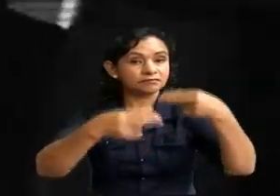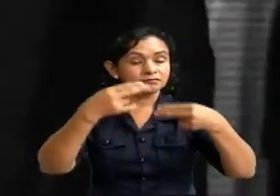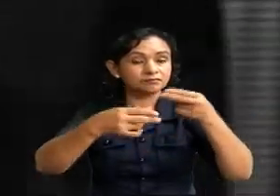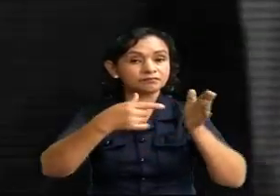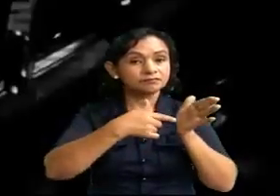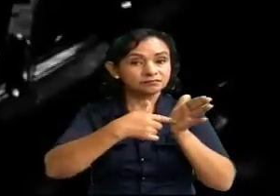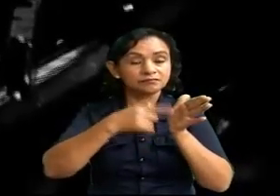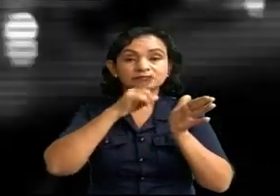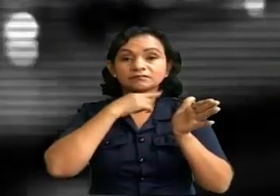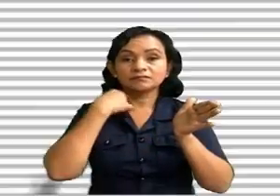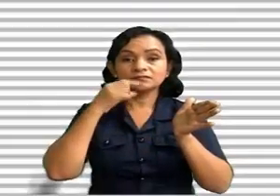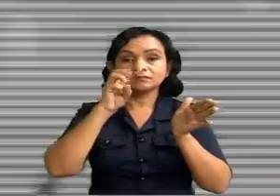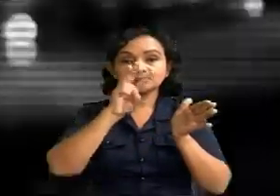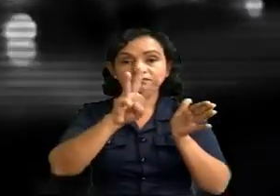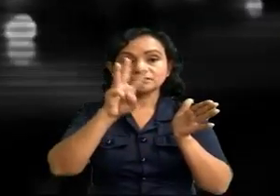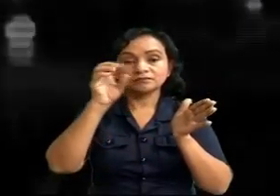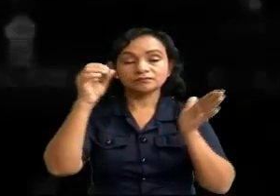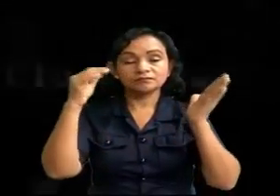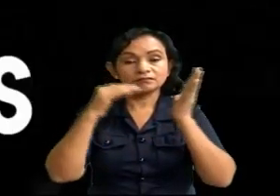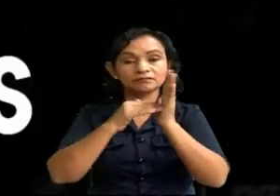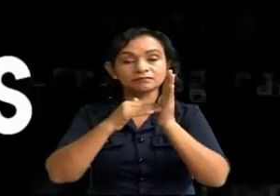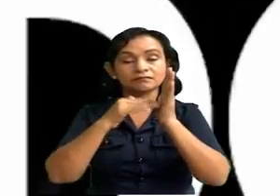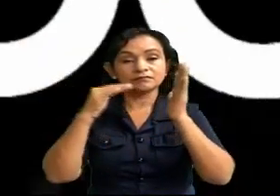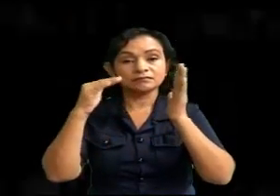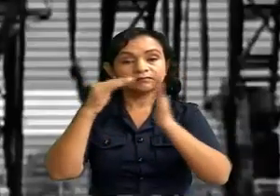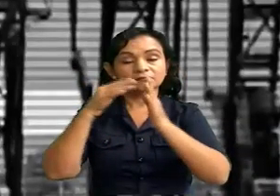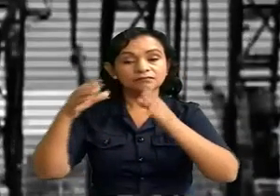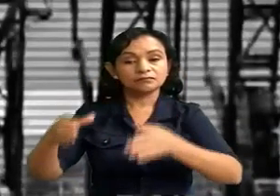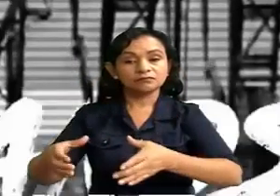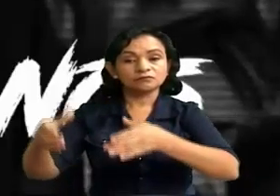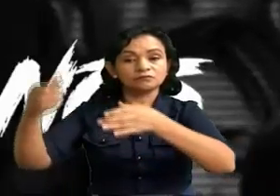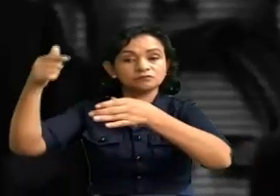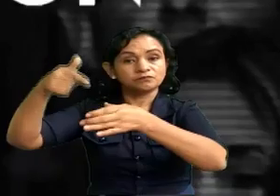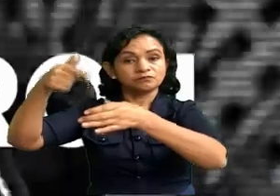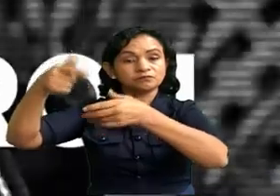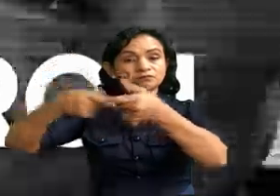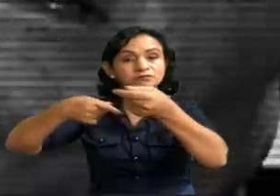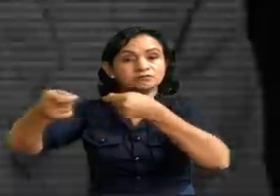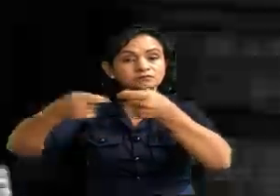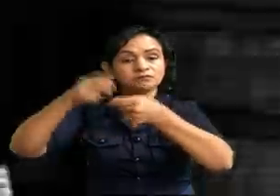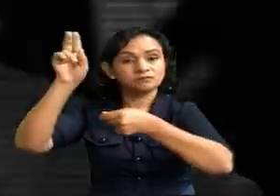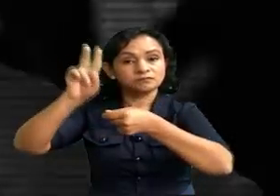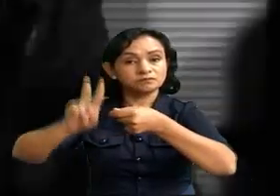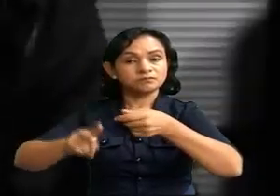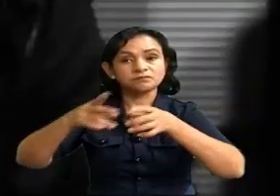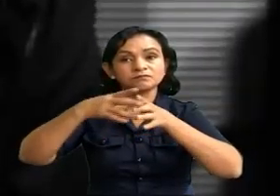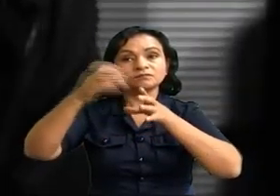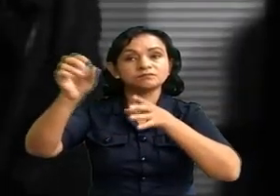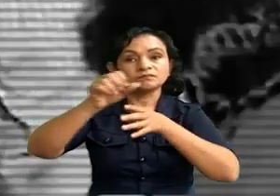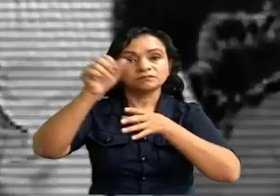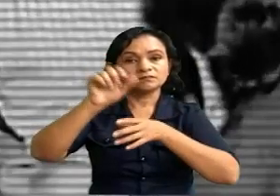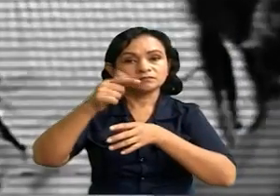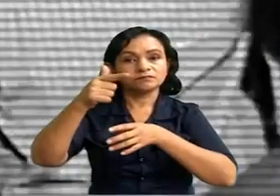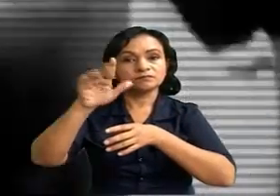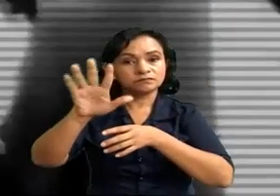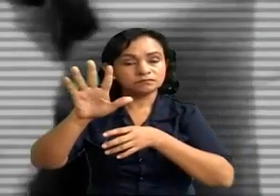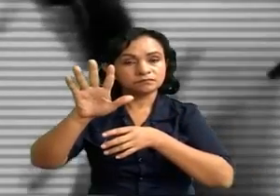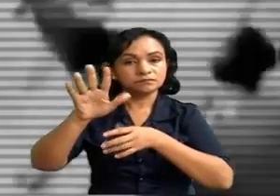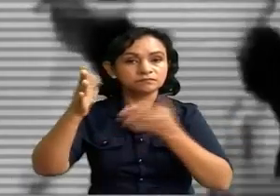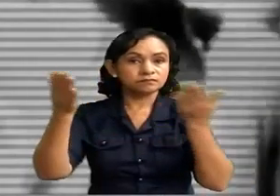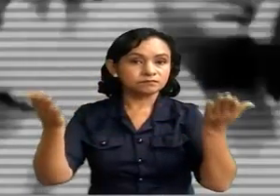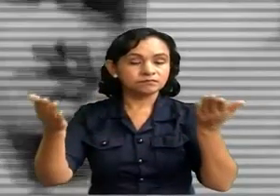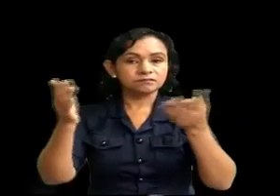oficiales. 30 mil millones de barriles de crudo venezolano se llevaron. Hasta el 75. Bueno,